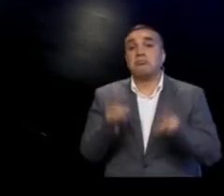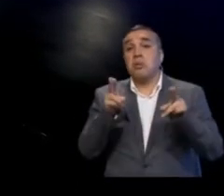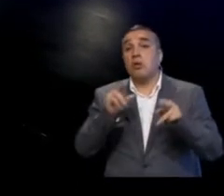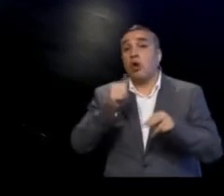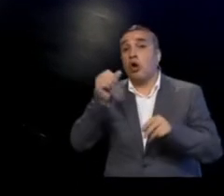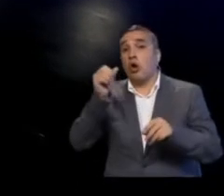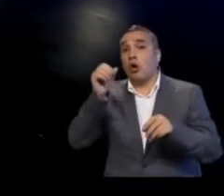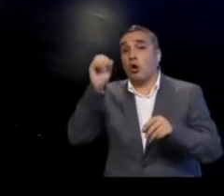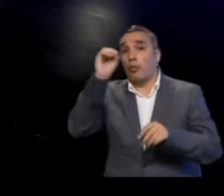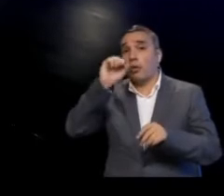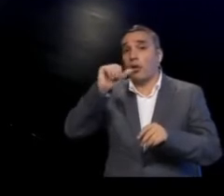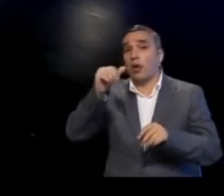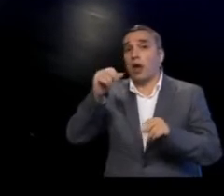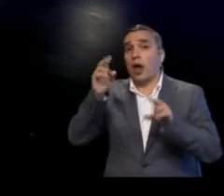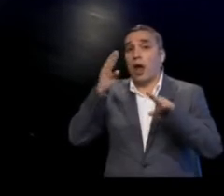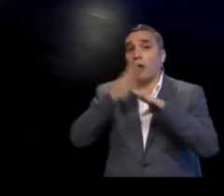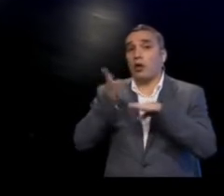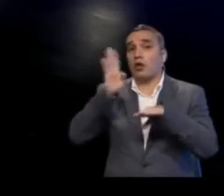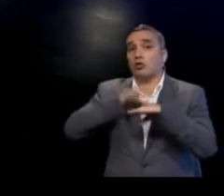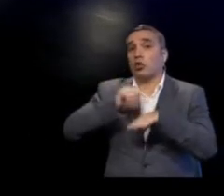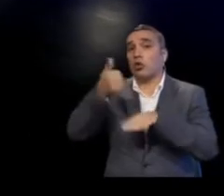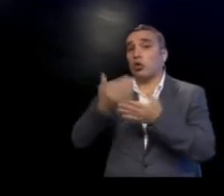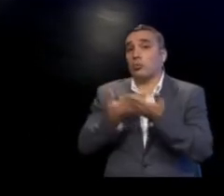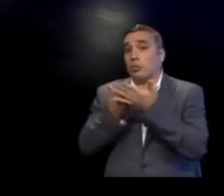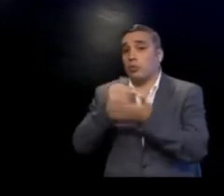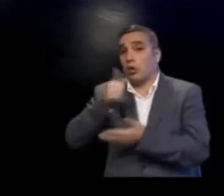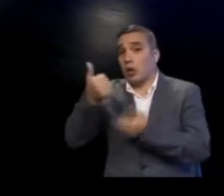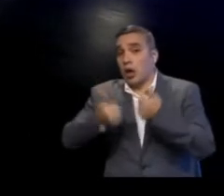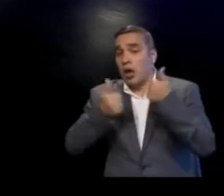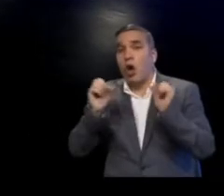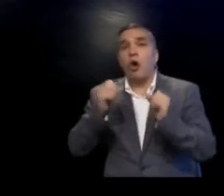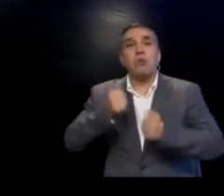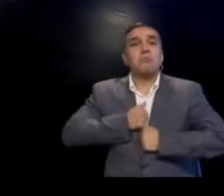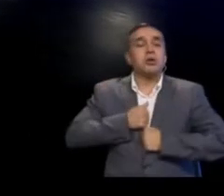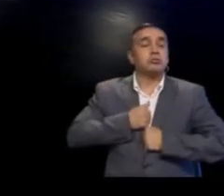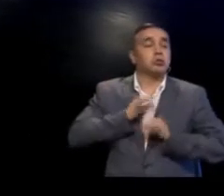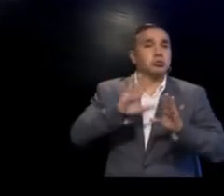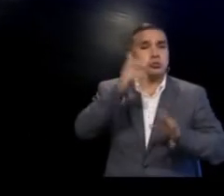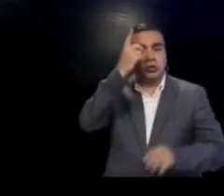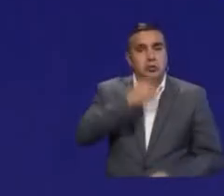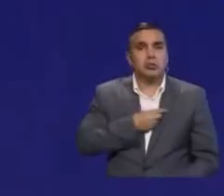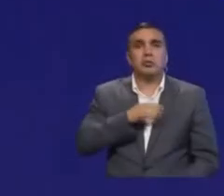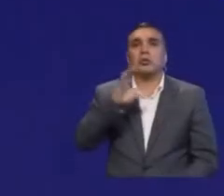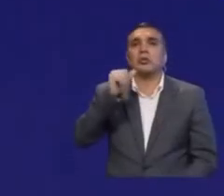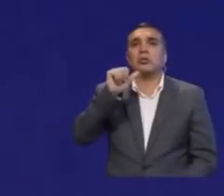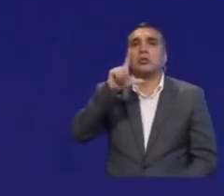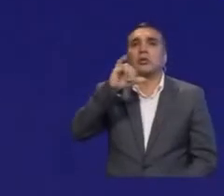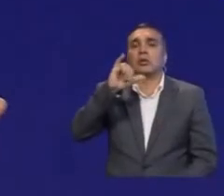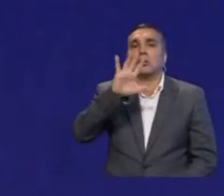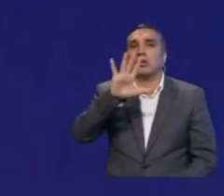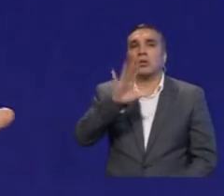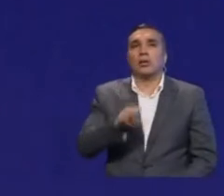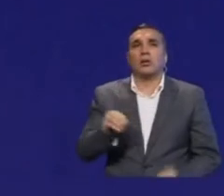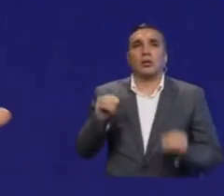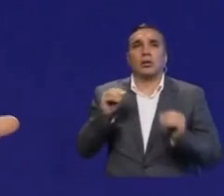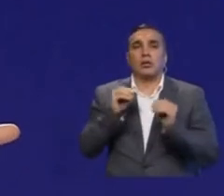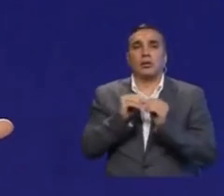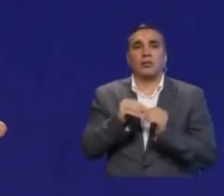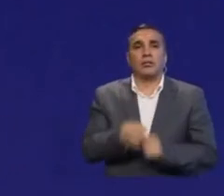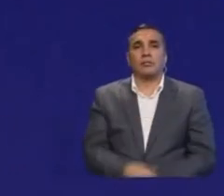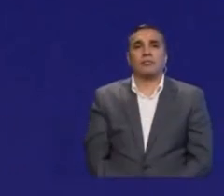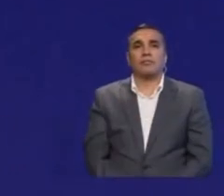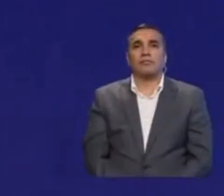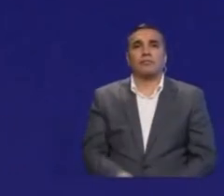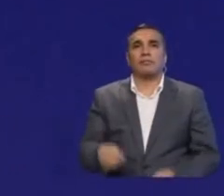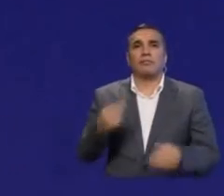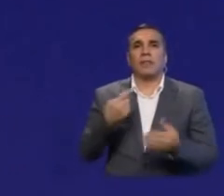alguna observación, puntualización de otra propuesta en cada uno de los candidatos. Ruth. Candidato Celi, vamos a empezar con usted. Lo más descabellado